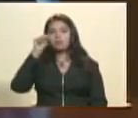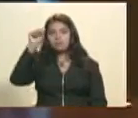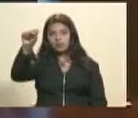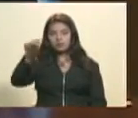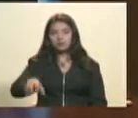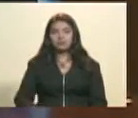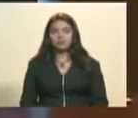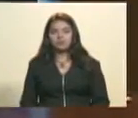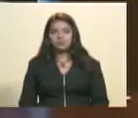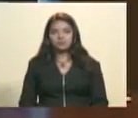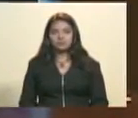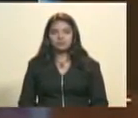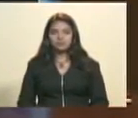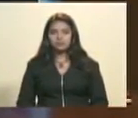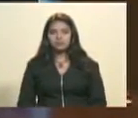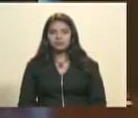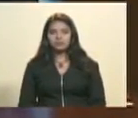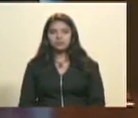Bolivariana, Nicolás Maduro.